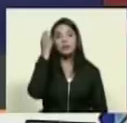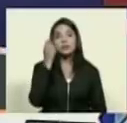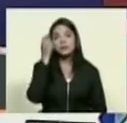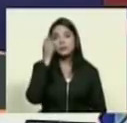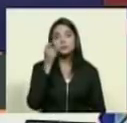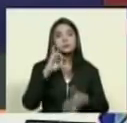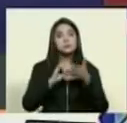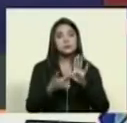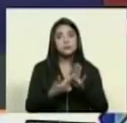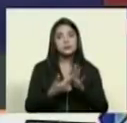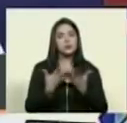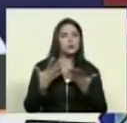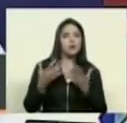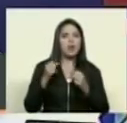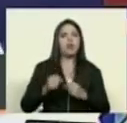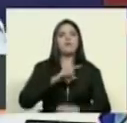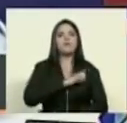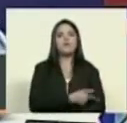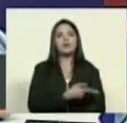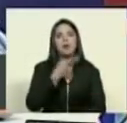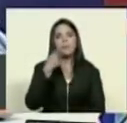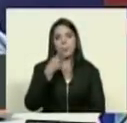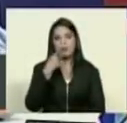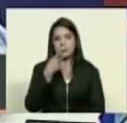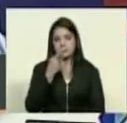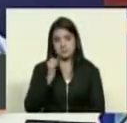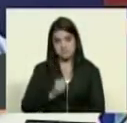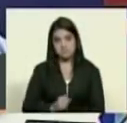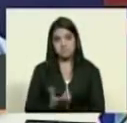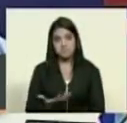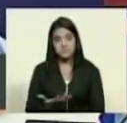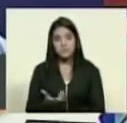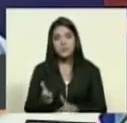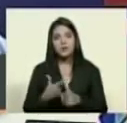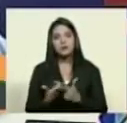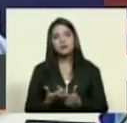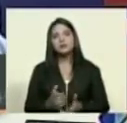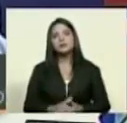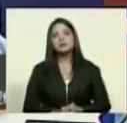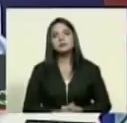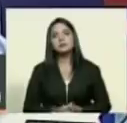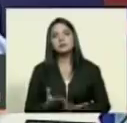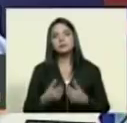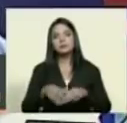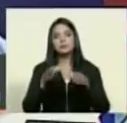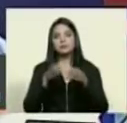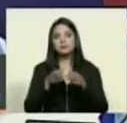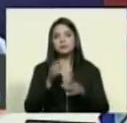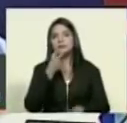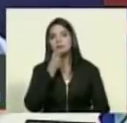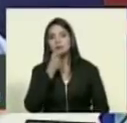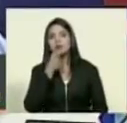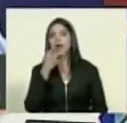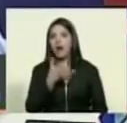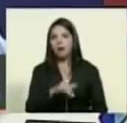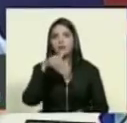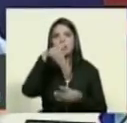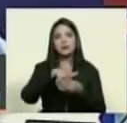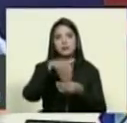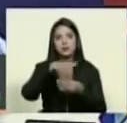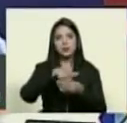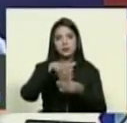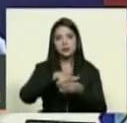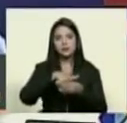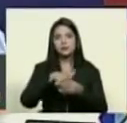una referencia de la fuerza política en cada uno. Cuando el parlamento inglés tiene elecciones